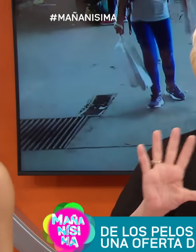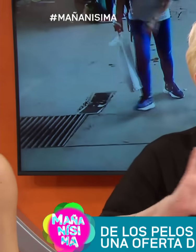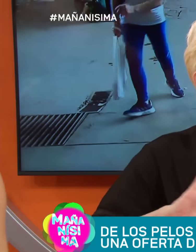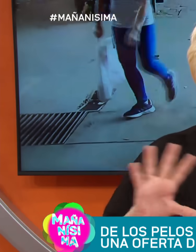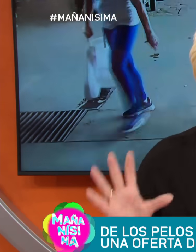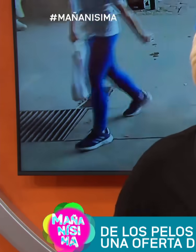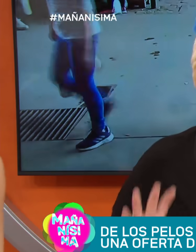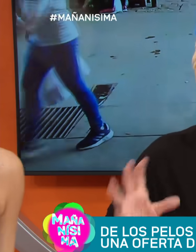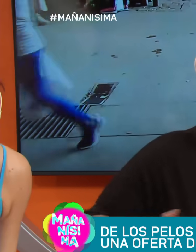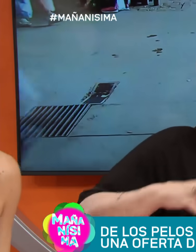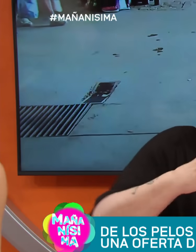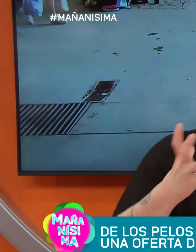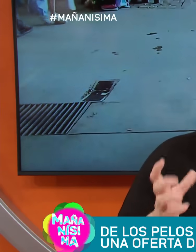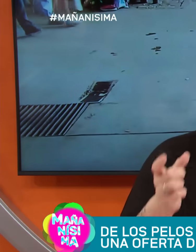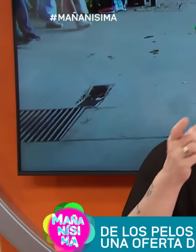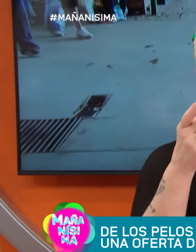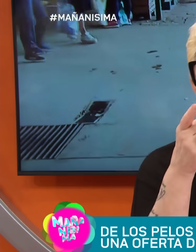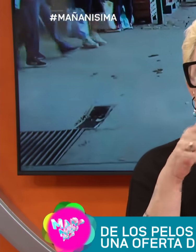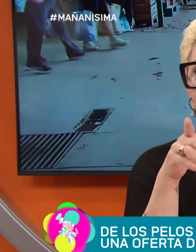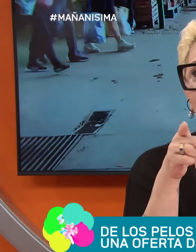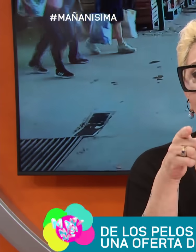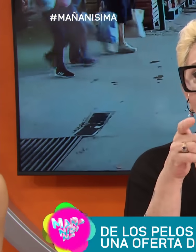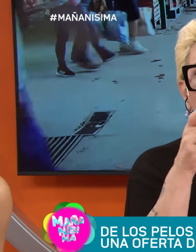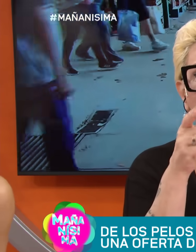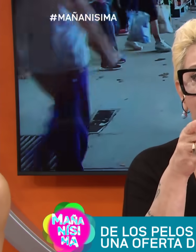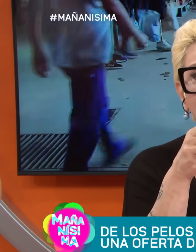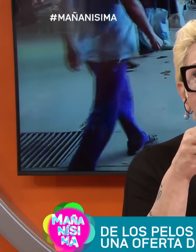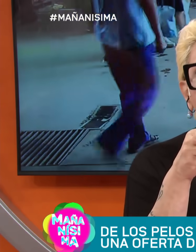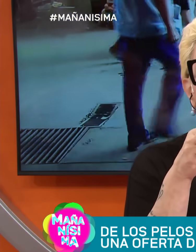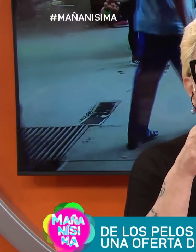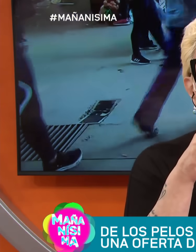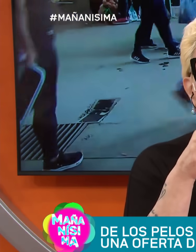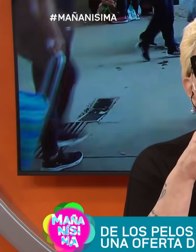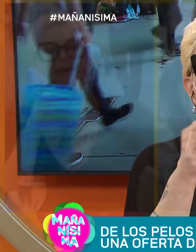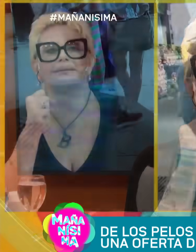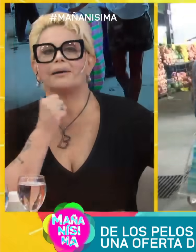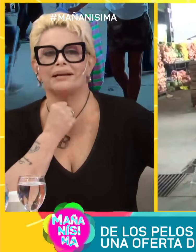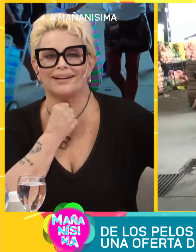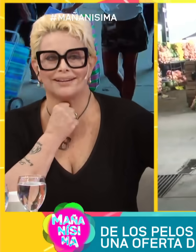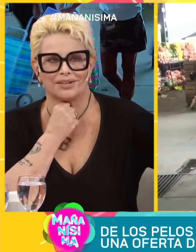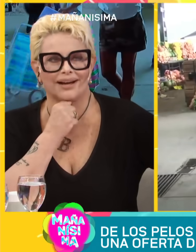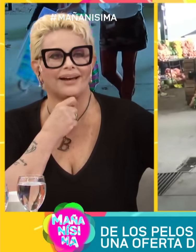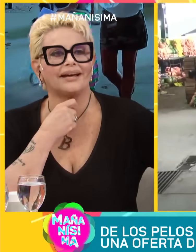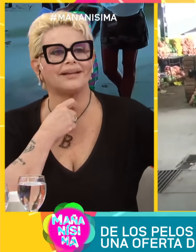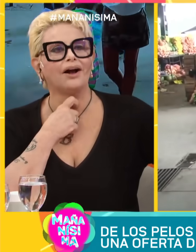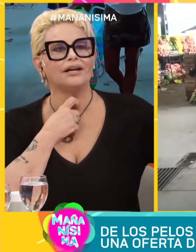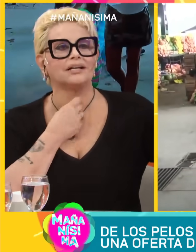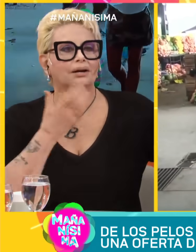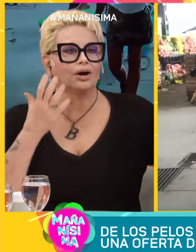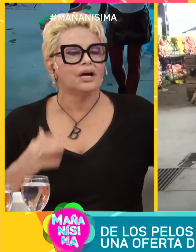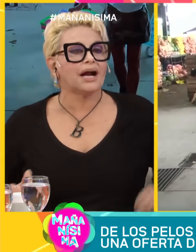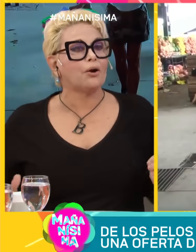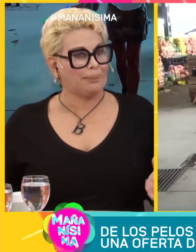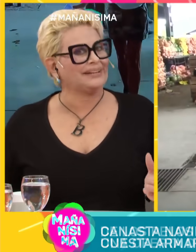una cosa, ya que estamos hablando de carne, de comida, vamos al mercado. Al mercado central que está mi querida Sole. Ahí está con el